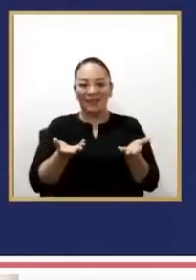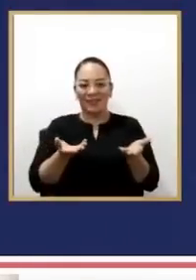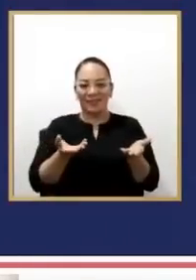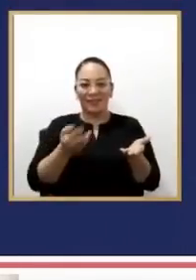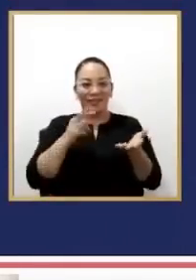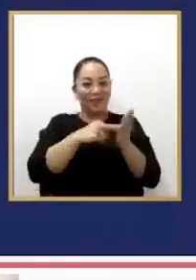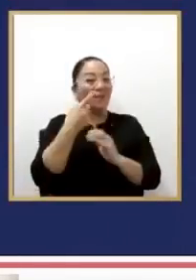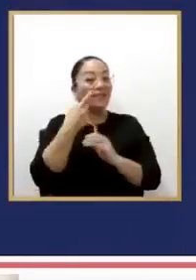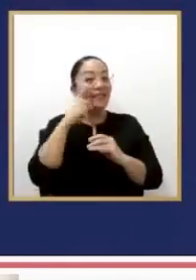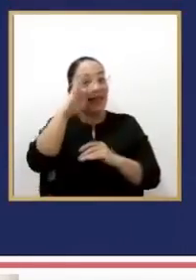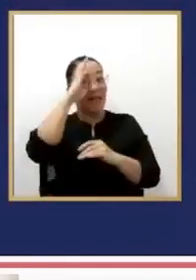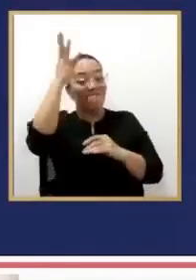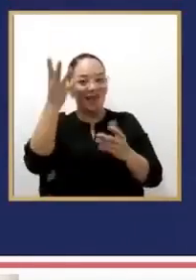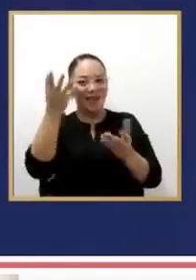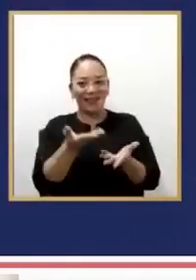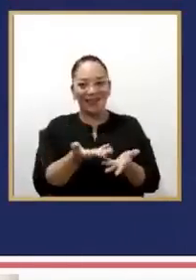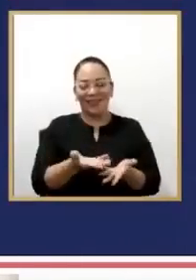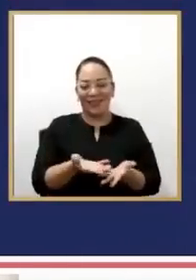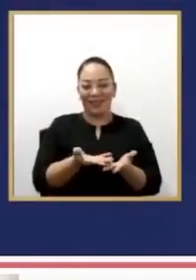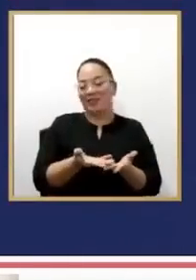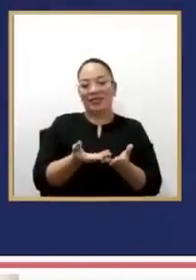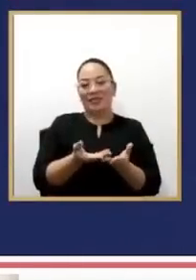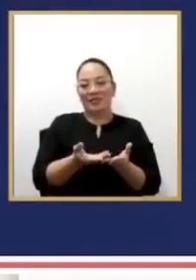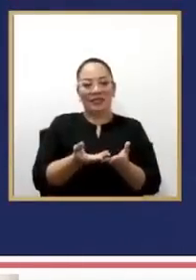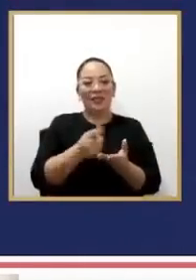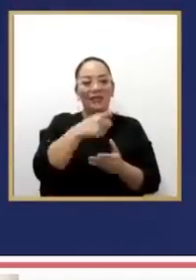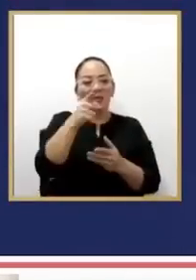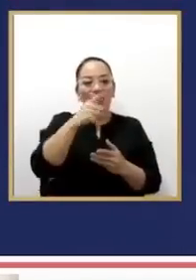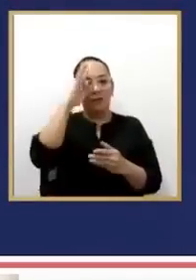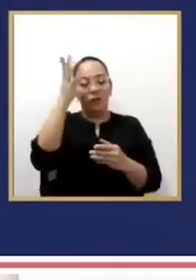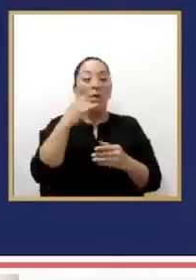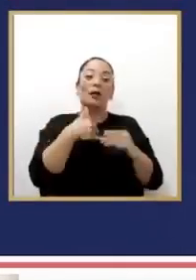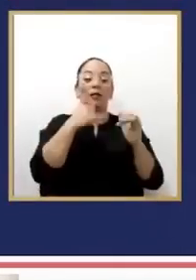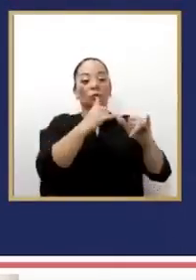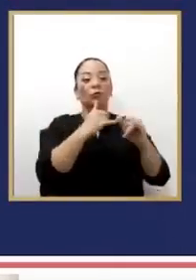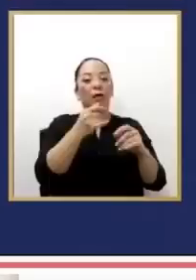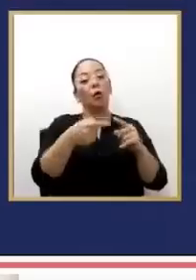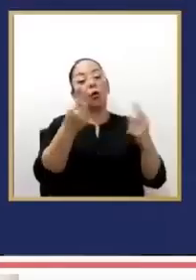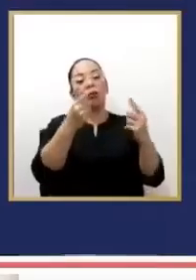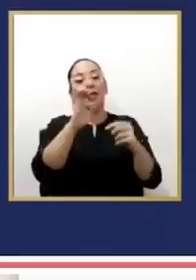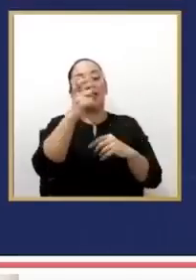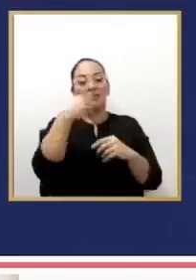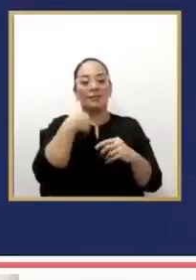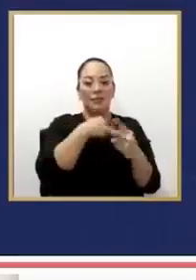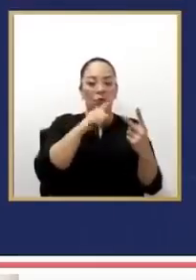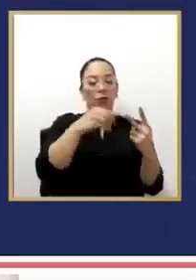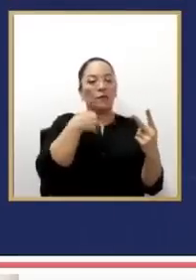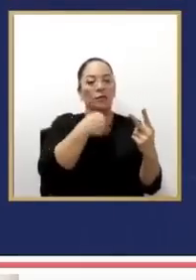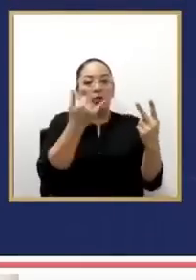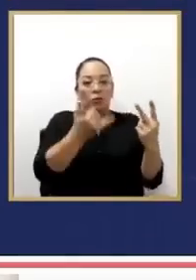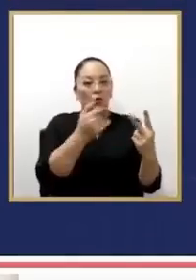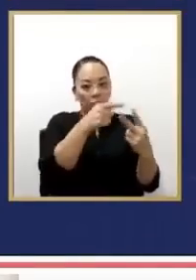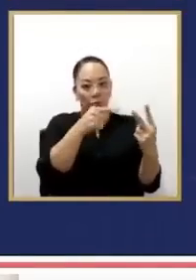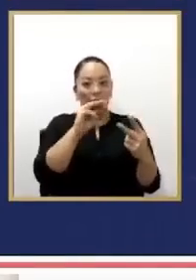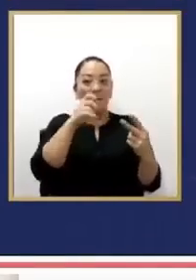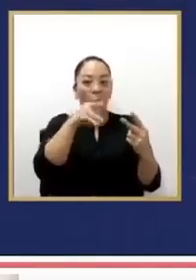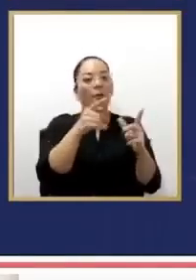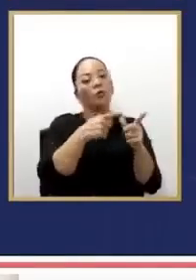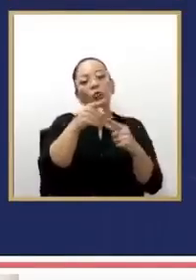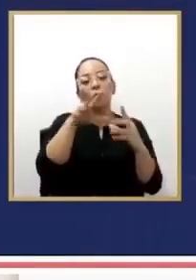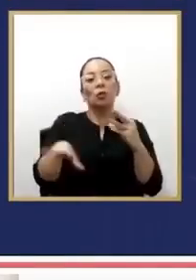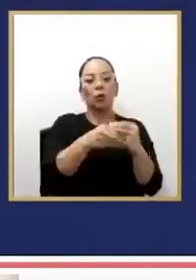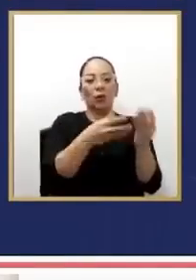de la Fiscalía. Es decir, interpretó que como hay una denuncia contra el exministro y el ministro actual, a usted hay que